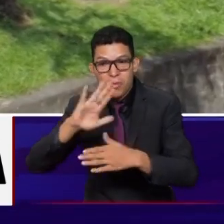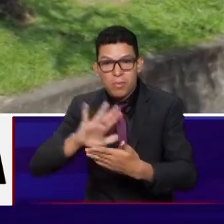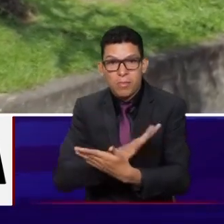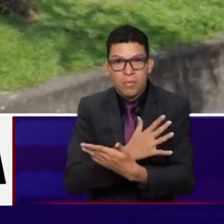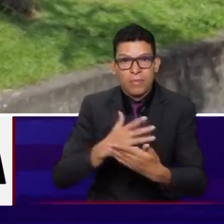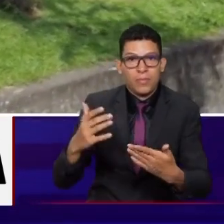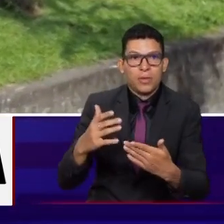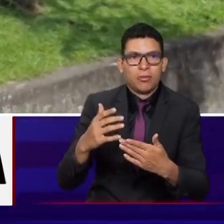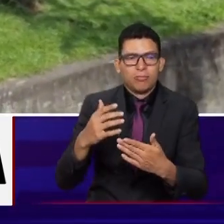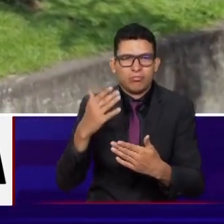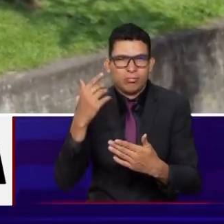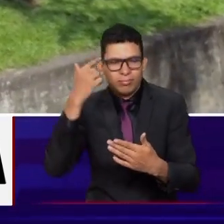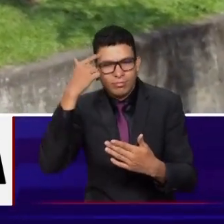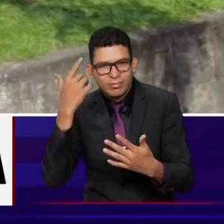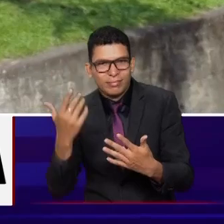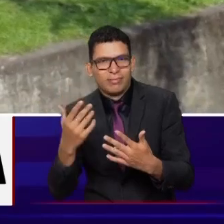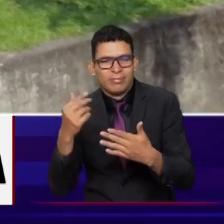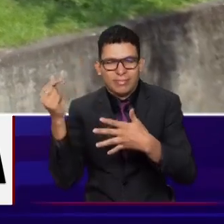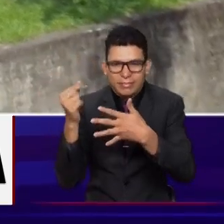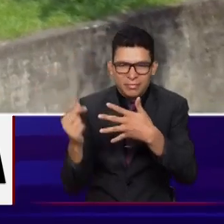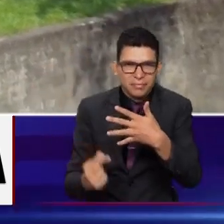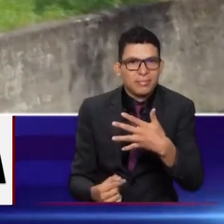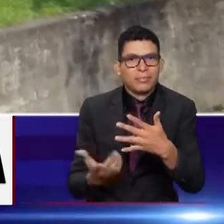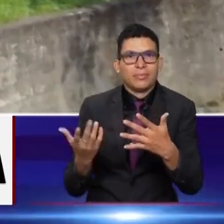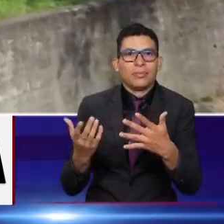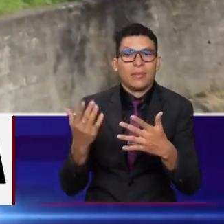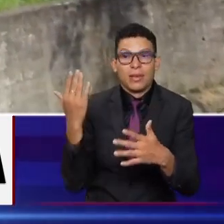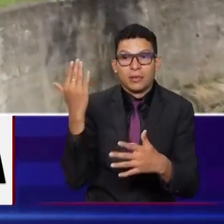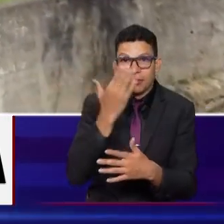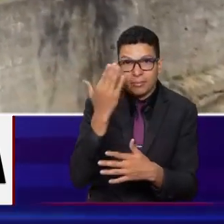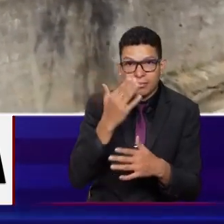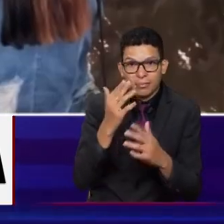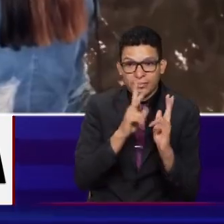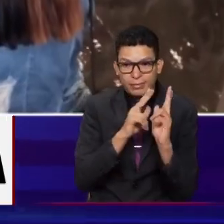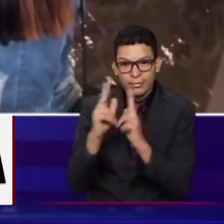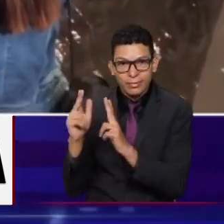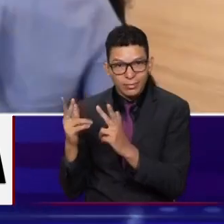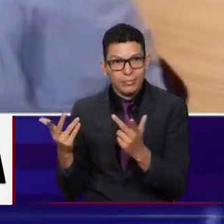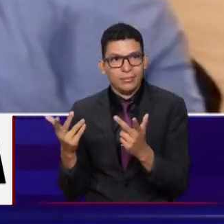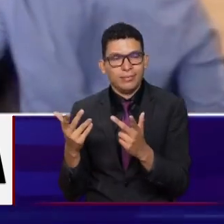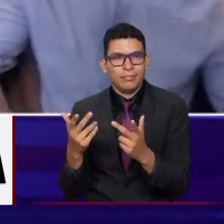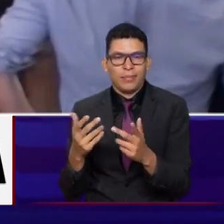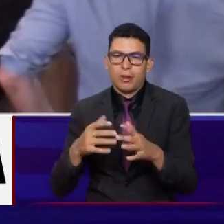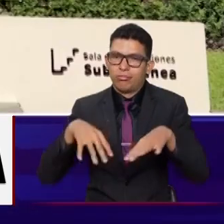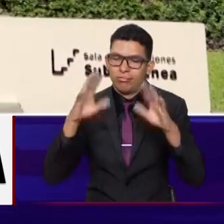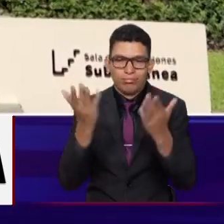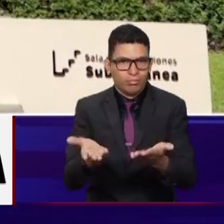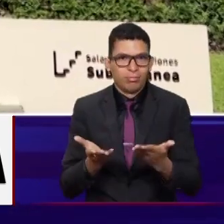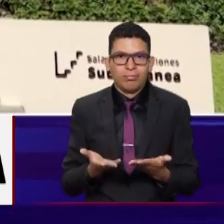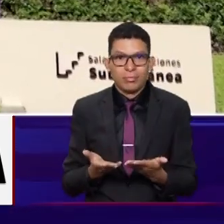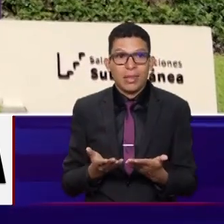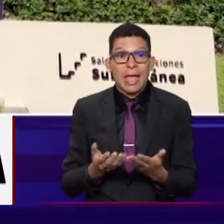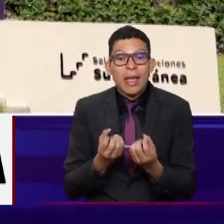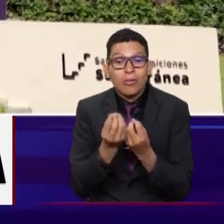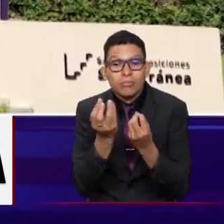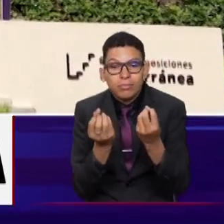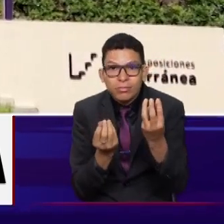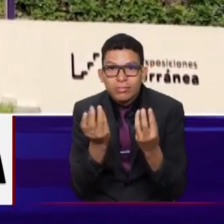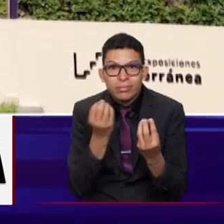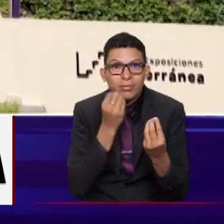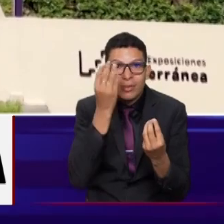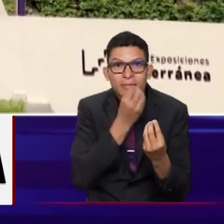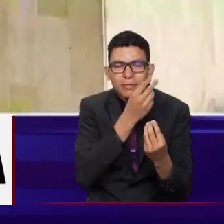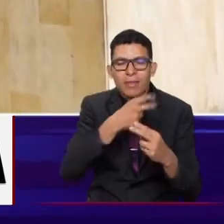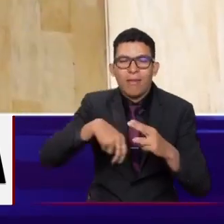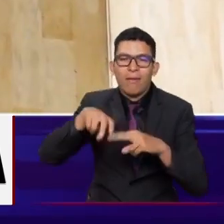de emprendimientos, de vinilos, tenemos la cinemateca. Entonces, nada, bienvenidos. Tenemos los jardines para que vayan y se